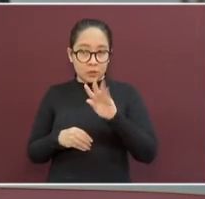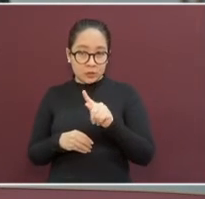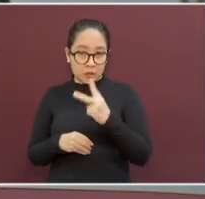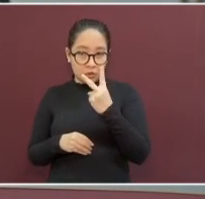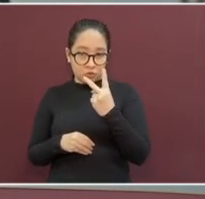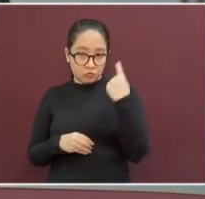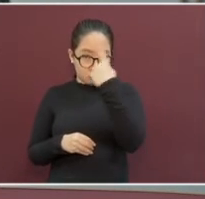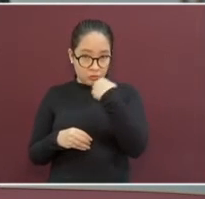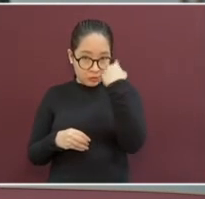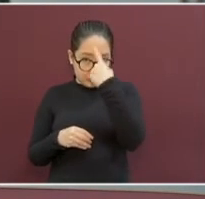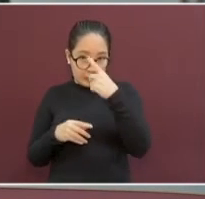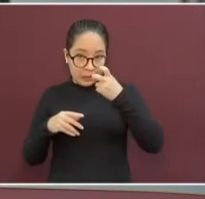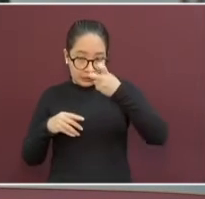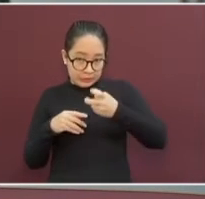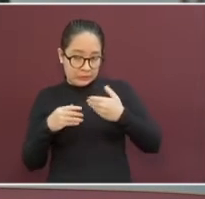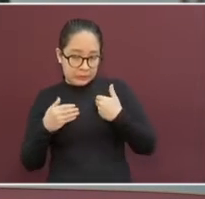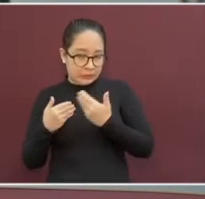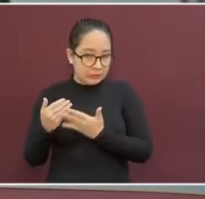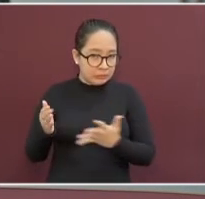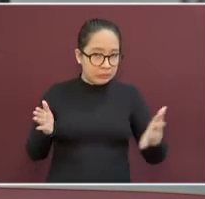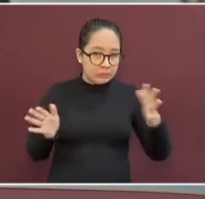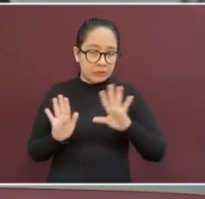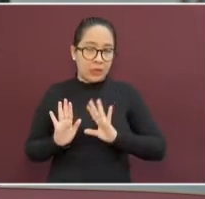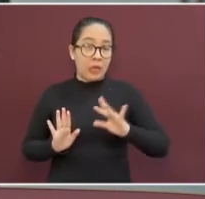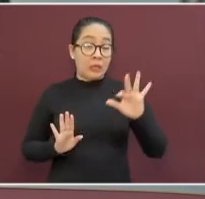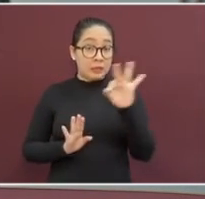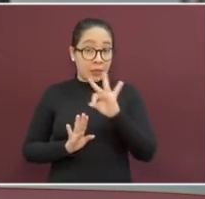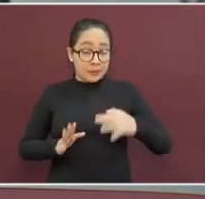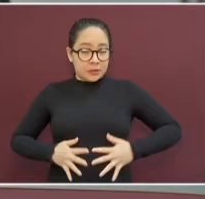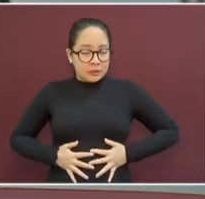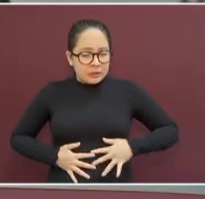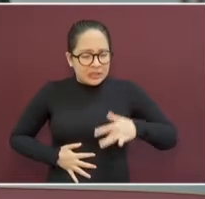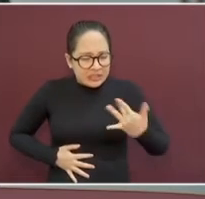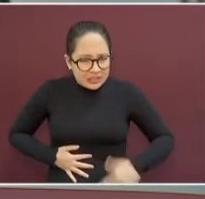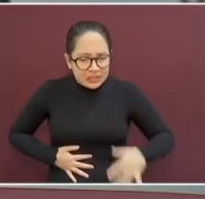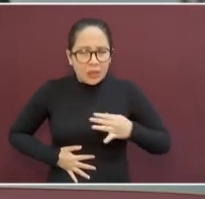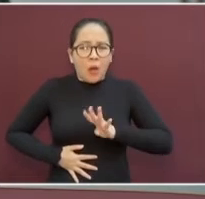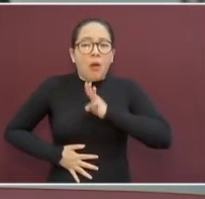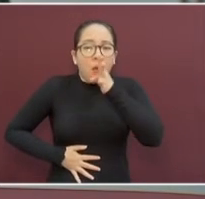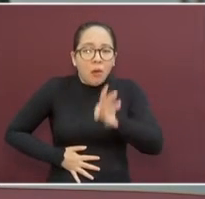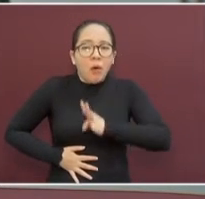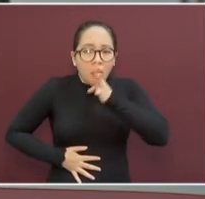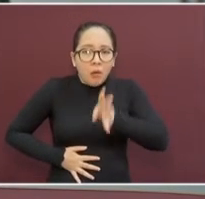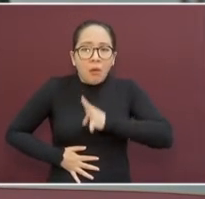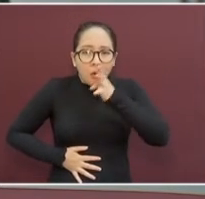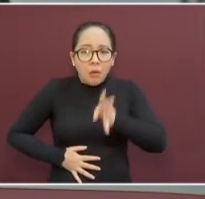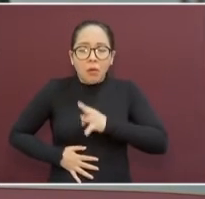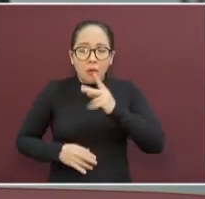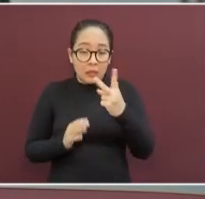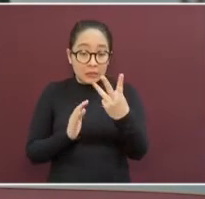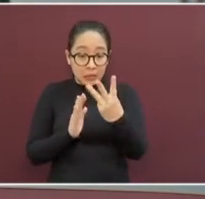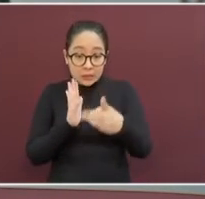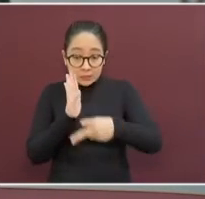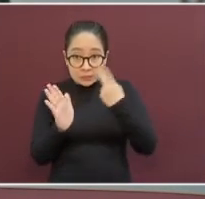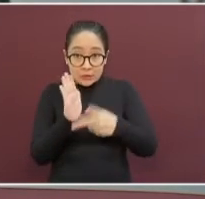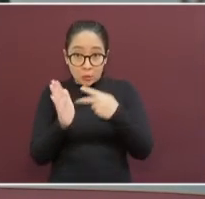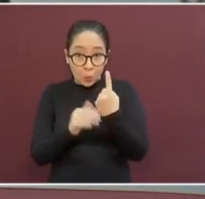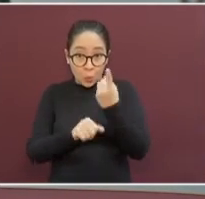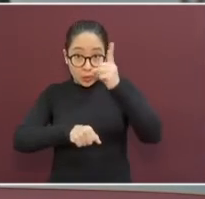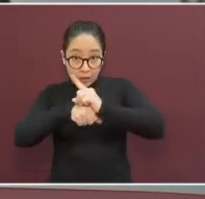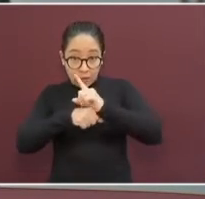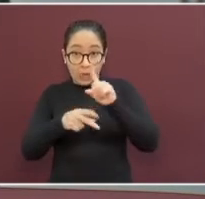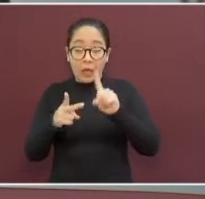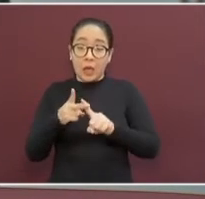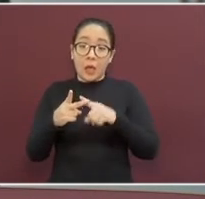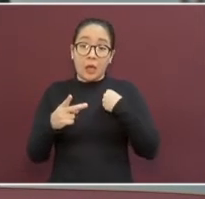darse si presenta dolor o molestias en el estómago vómitos al menos tres veces en 24 horas sangrado por la